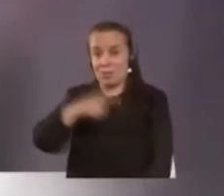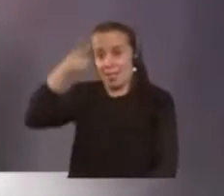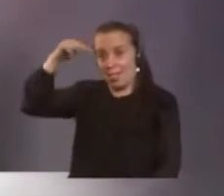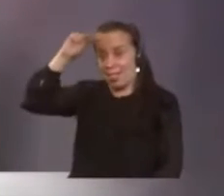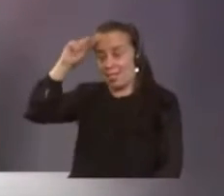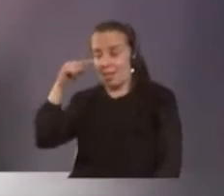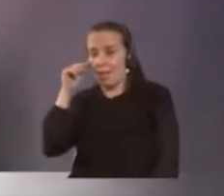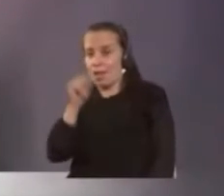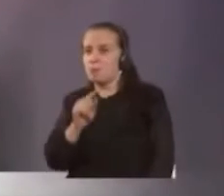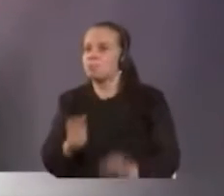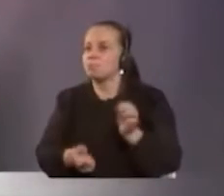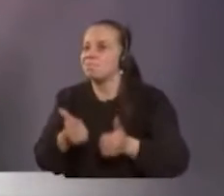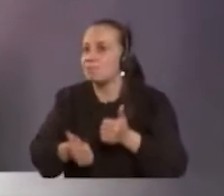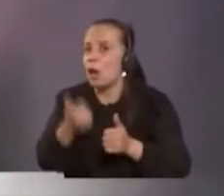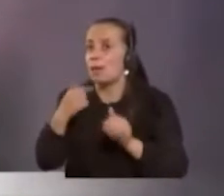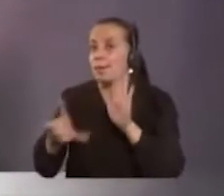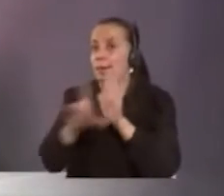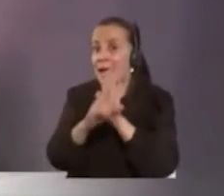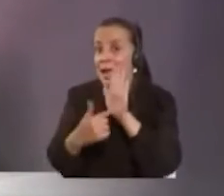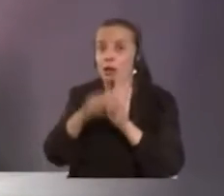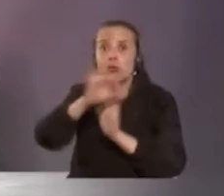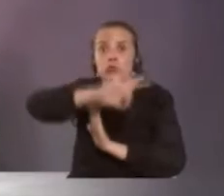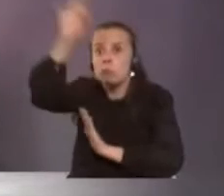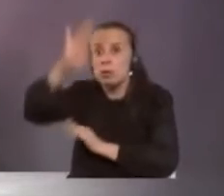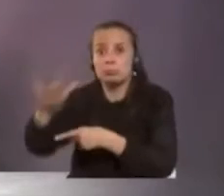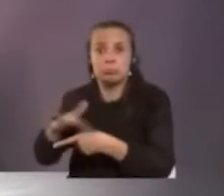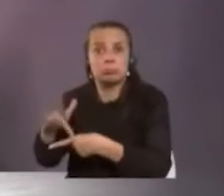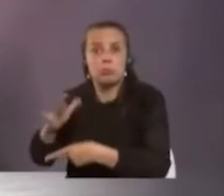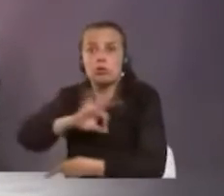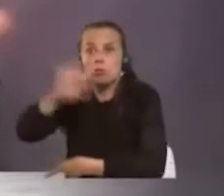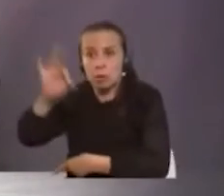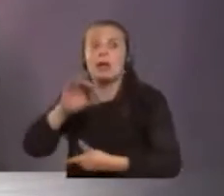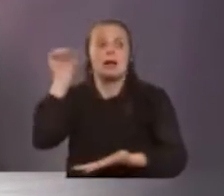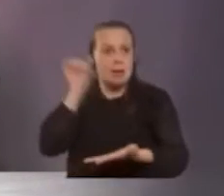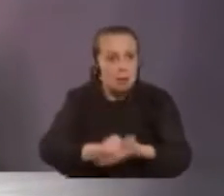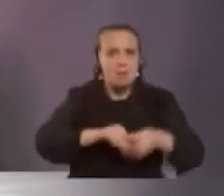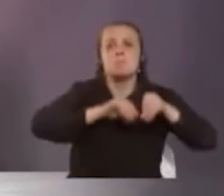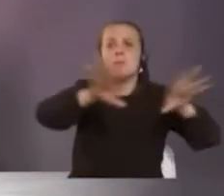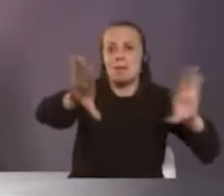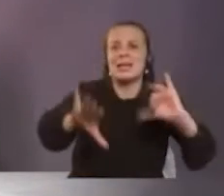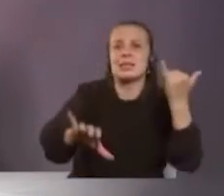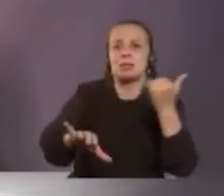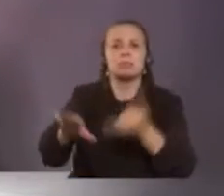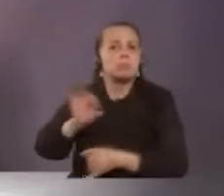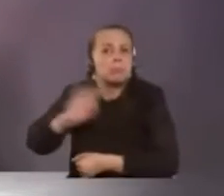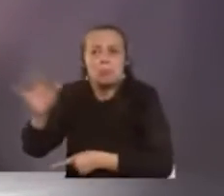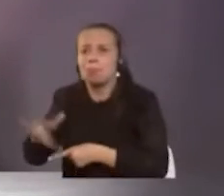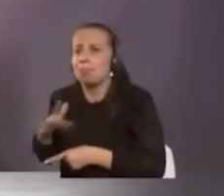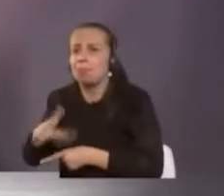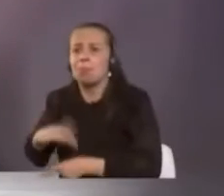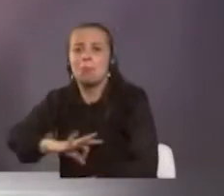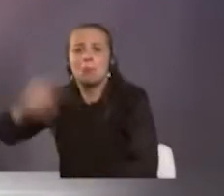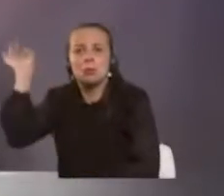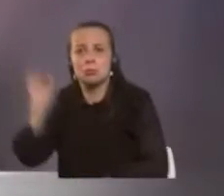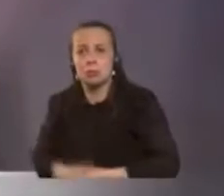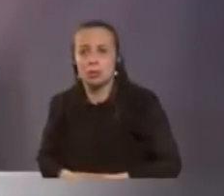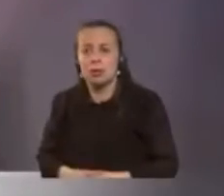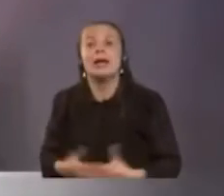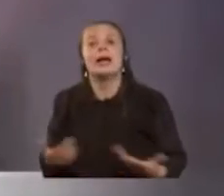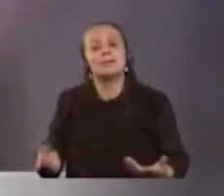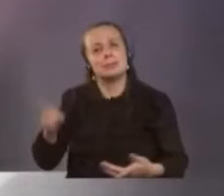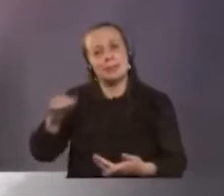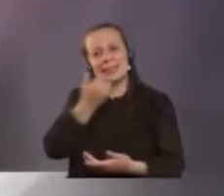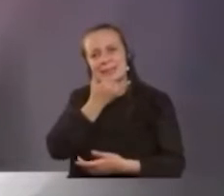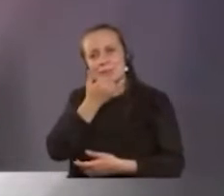lo cierto es que esa ley nunca se aplicó a pesar de que se aprobó. Siempre las camotearon, y lo que hubo de nuevo entre el antes y